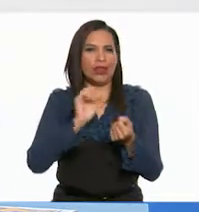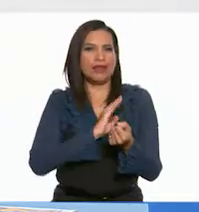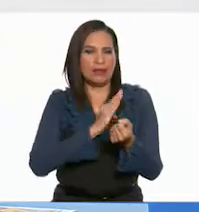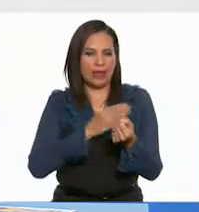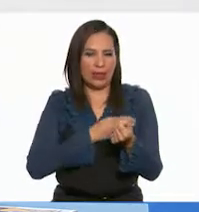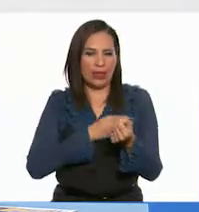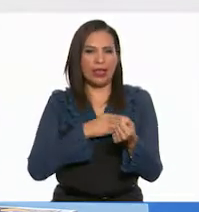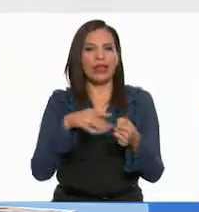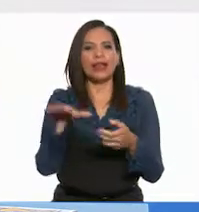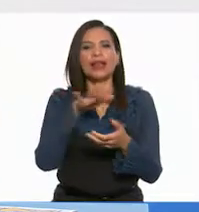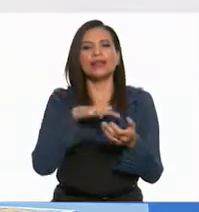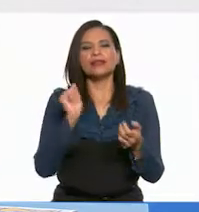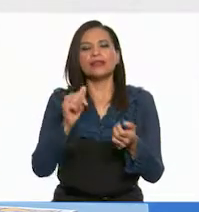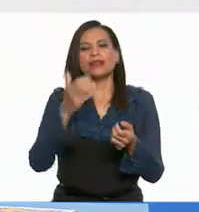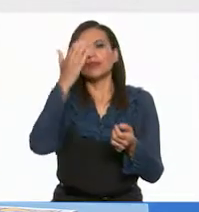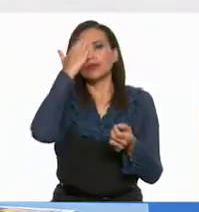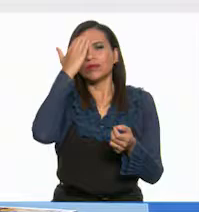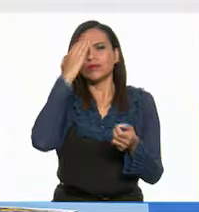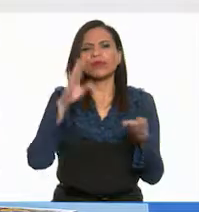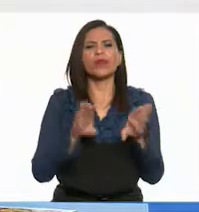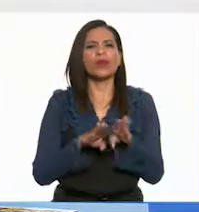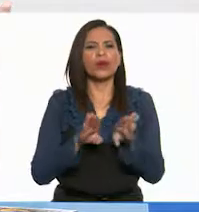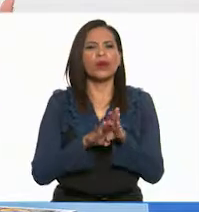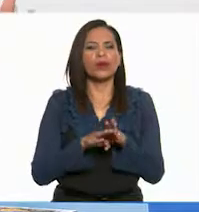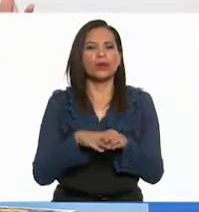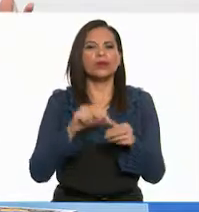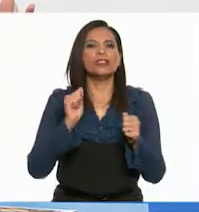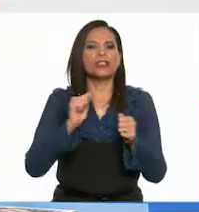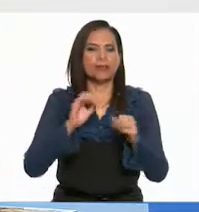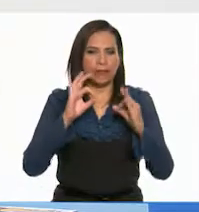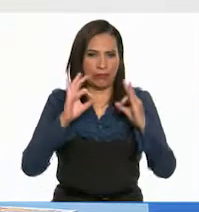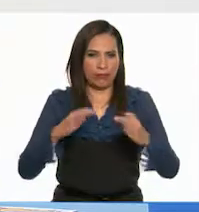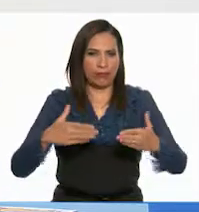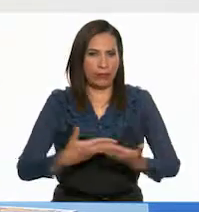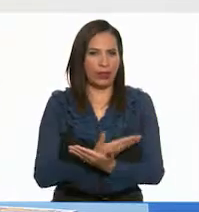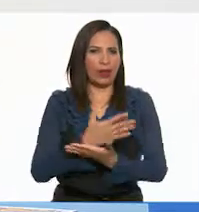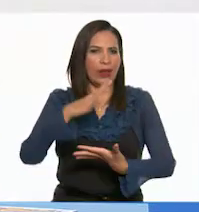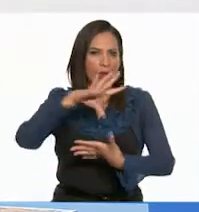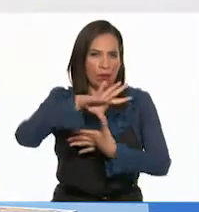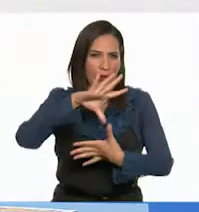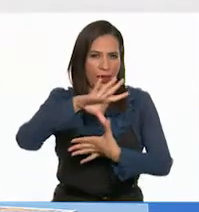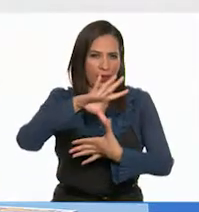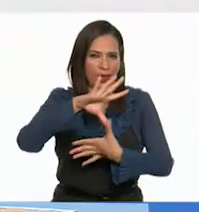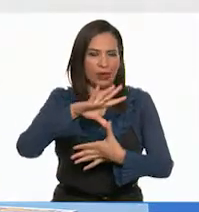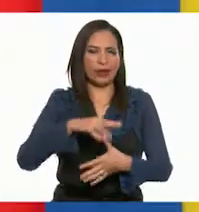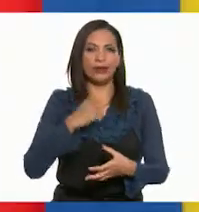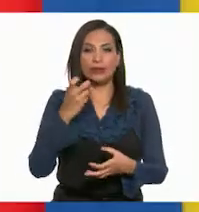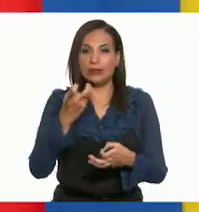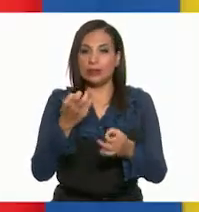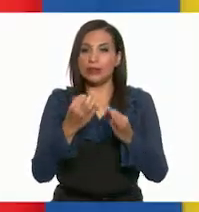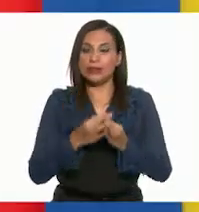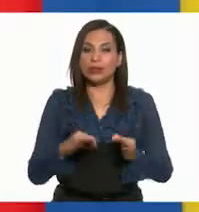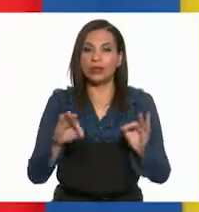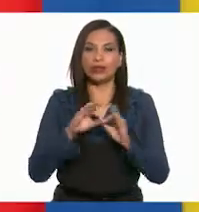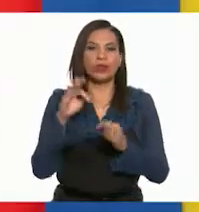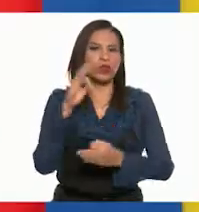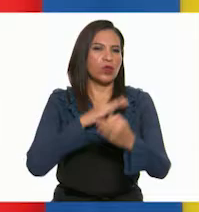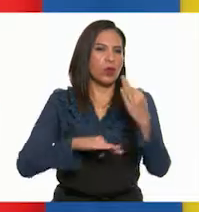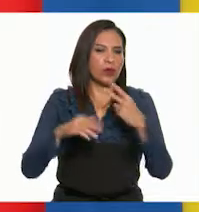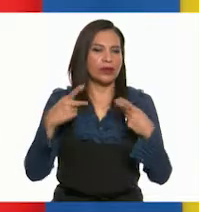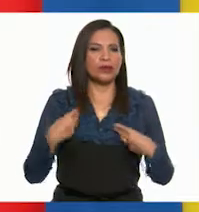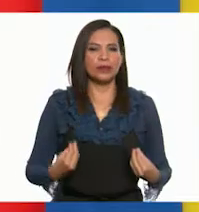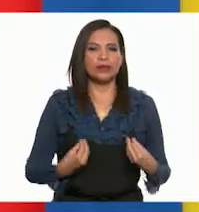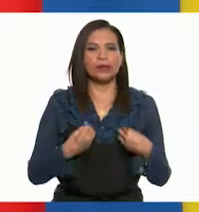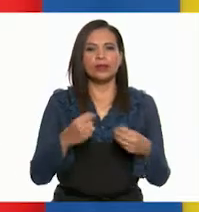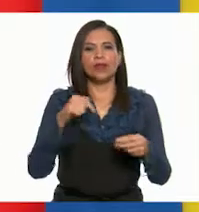España fuéramos conocidos como americanos. Claro, era muy importante que todos los habitantes